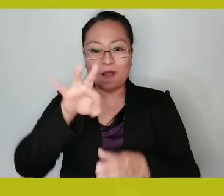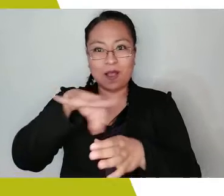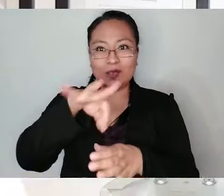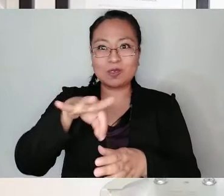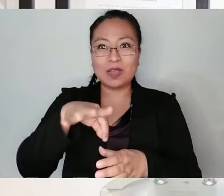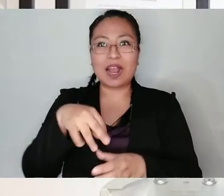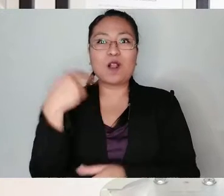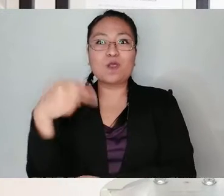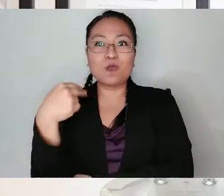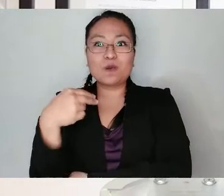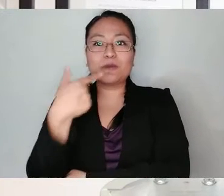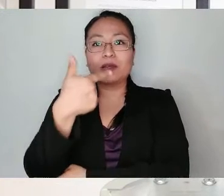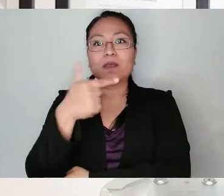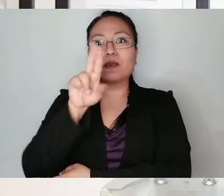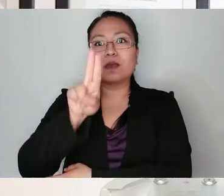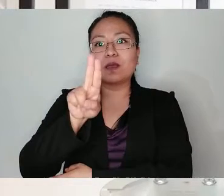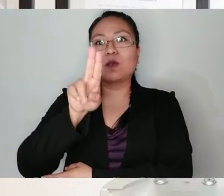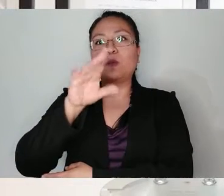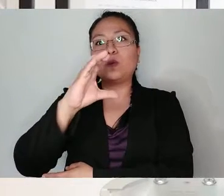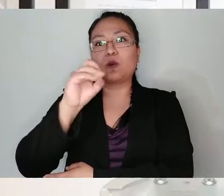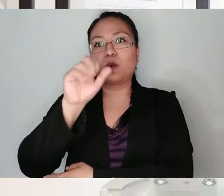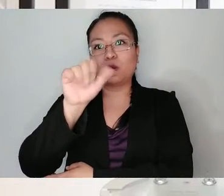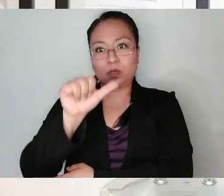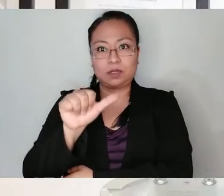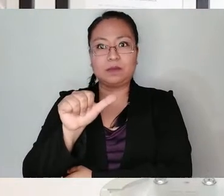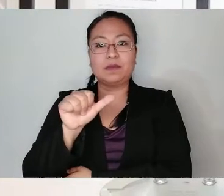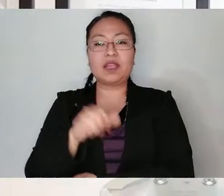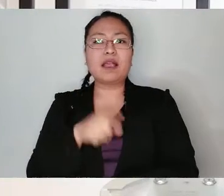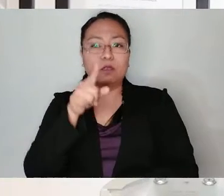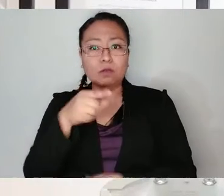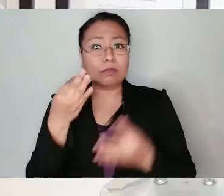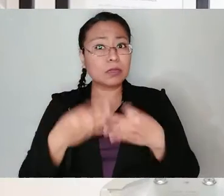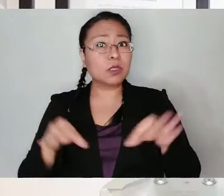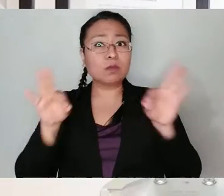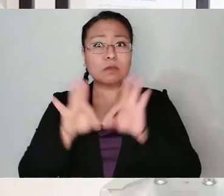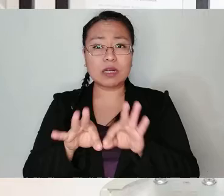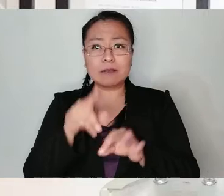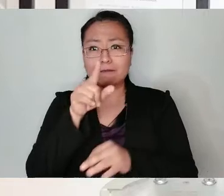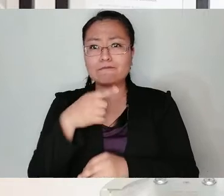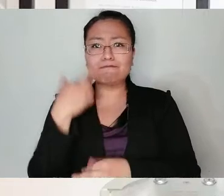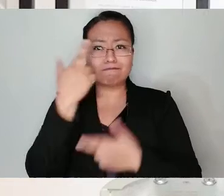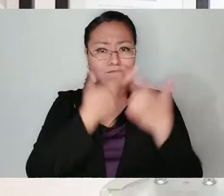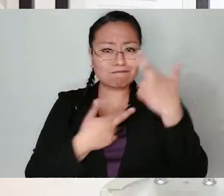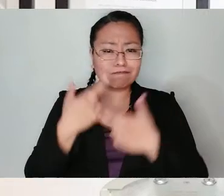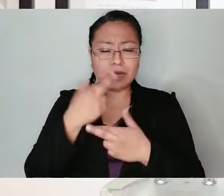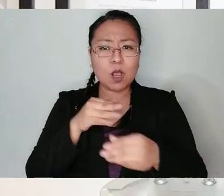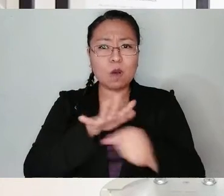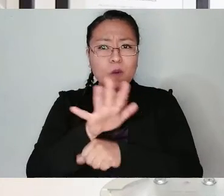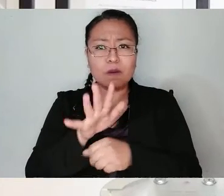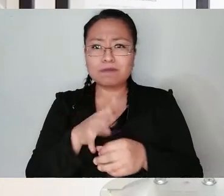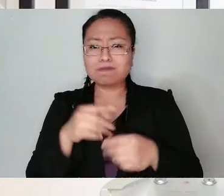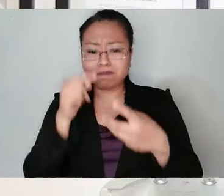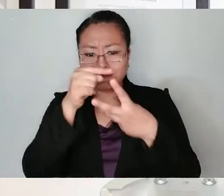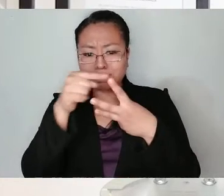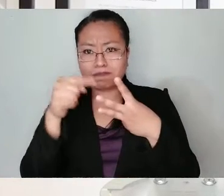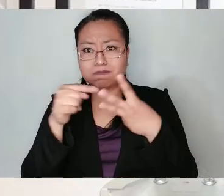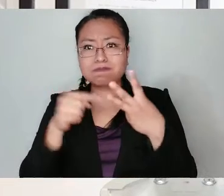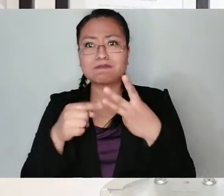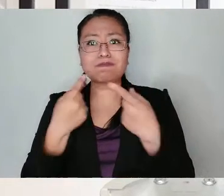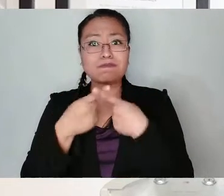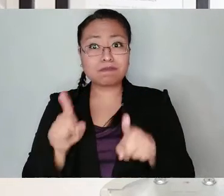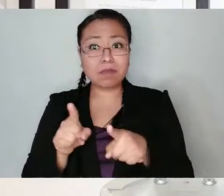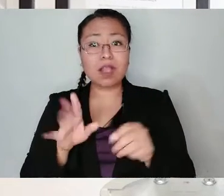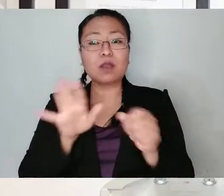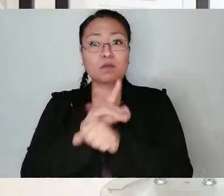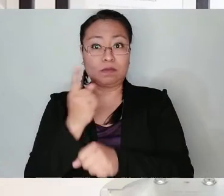glucosa. Es importante saber la diferencia entre los azúcares debido a que el azúcar que encontramos en